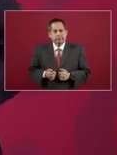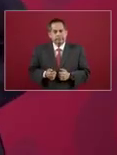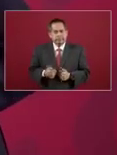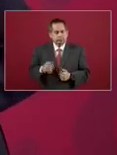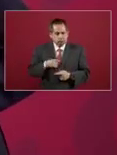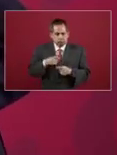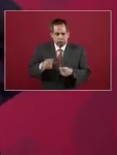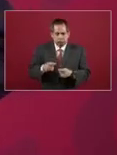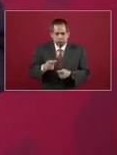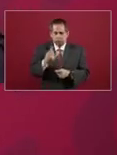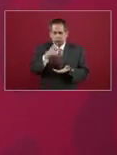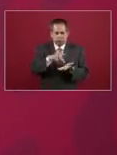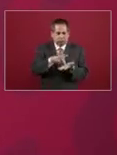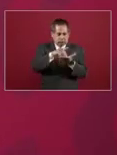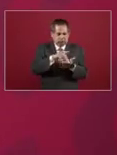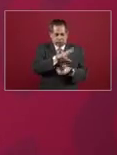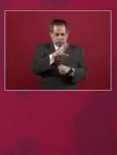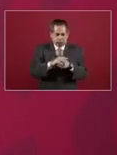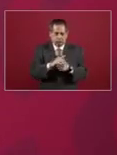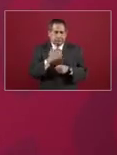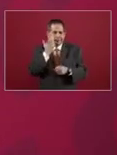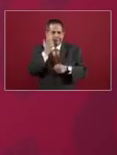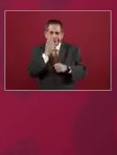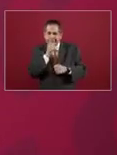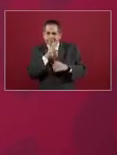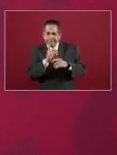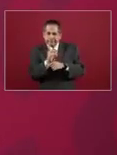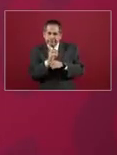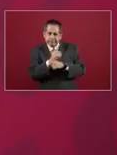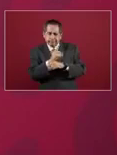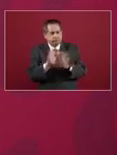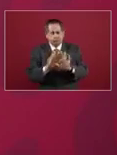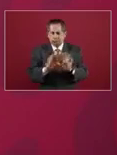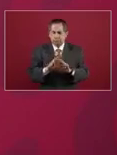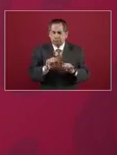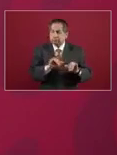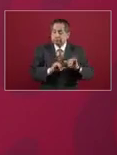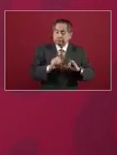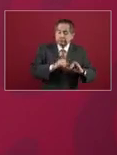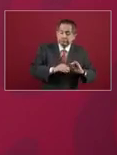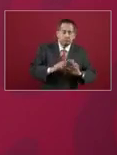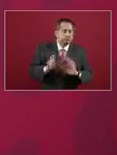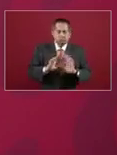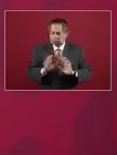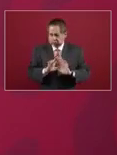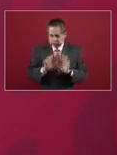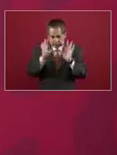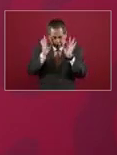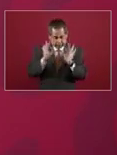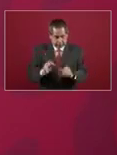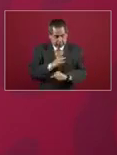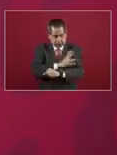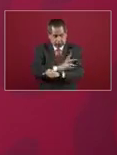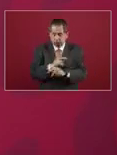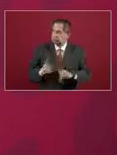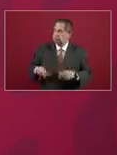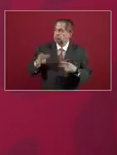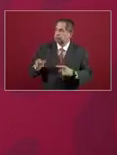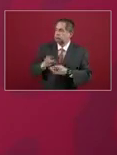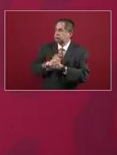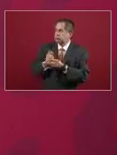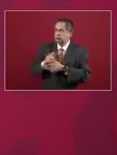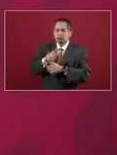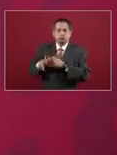a dar el kilo completo, y no voy a adulterar el producto, y en mi